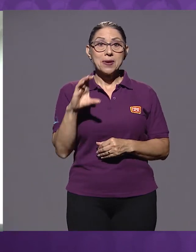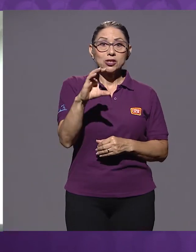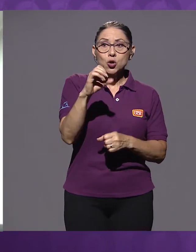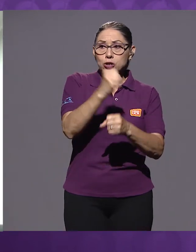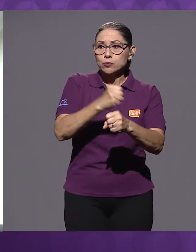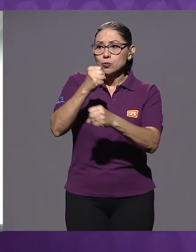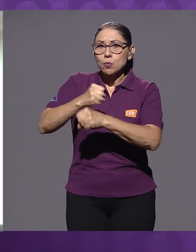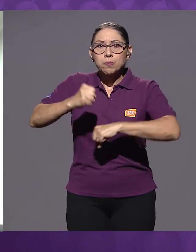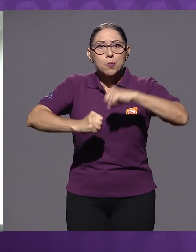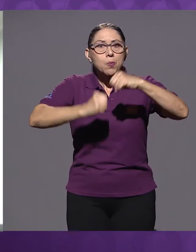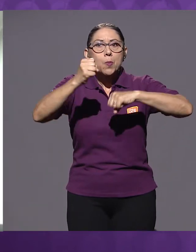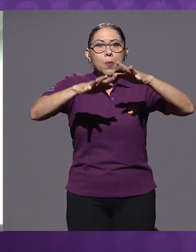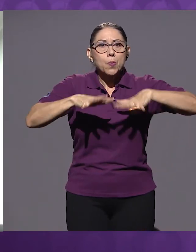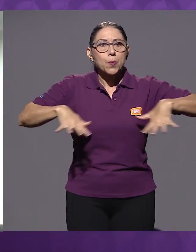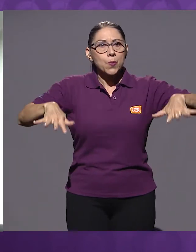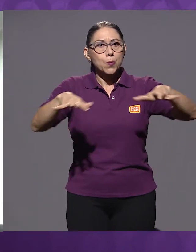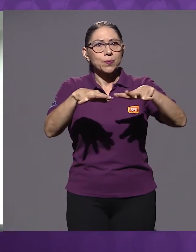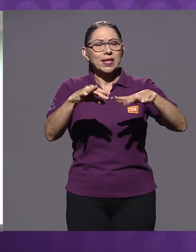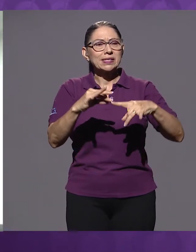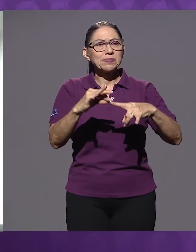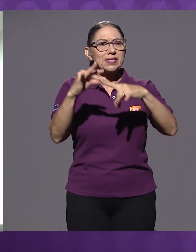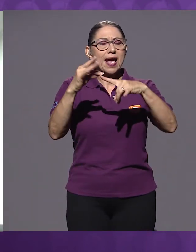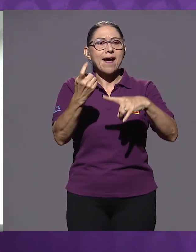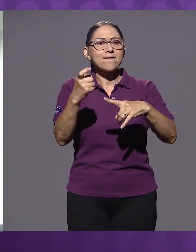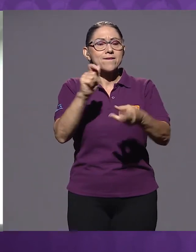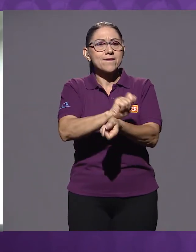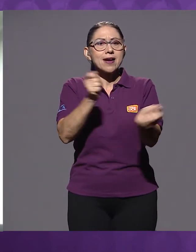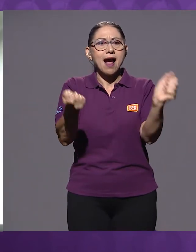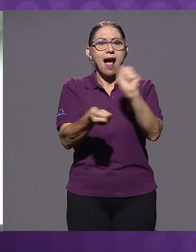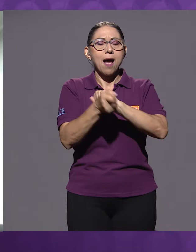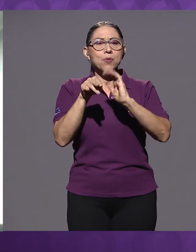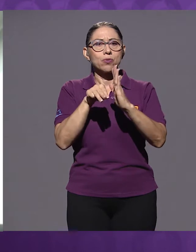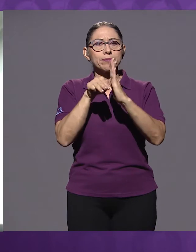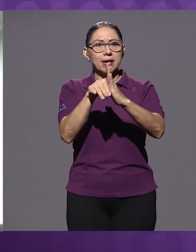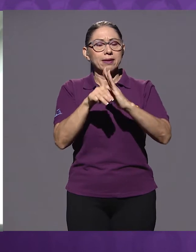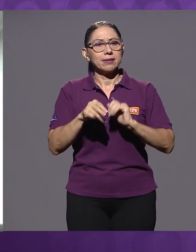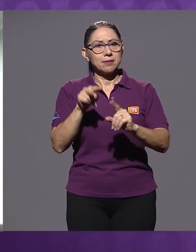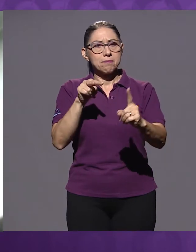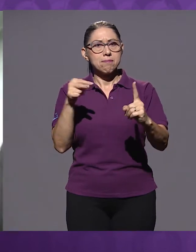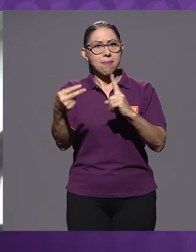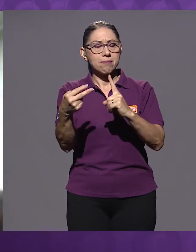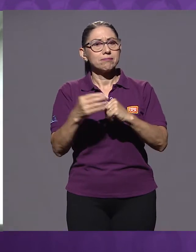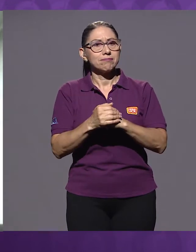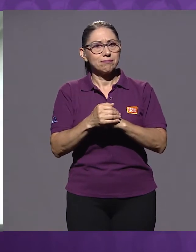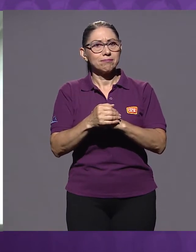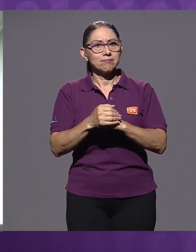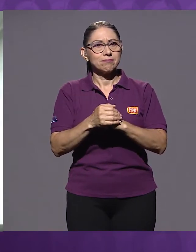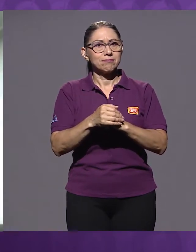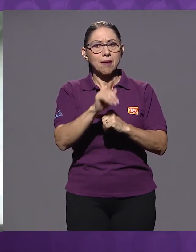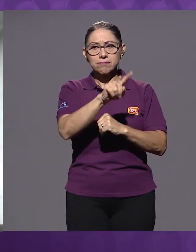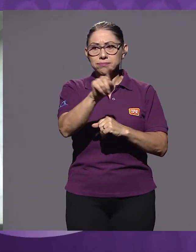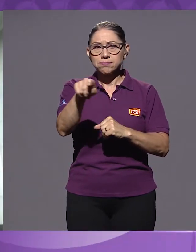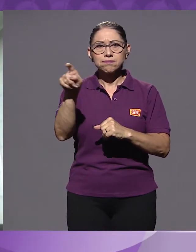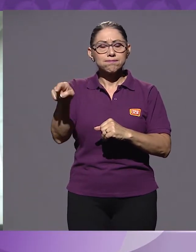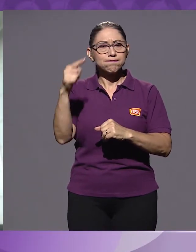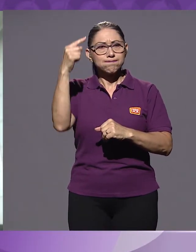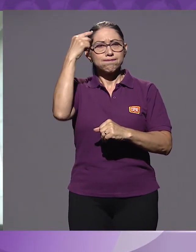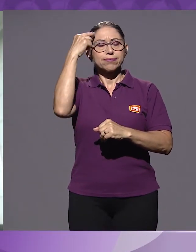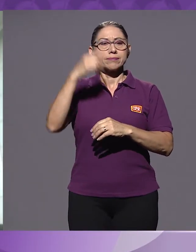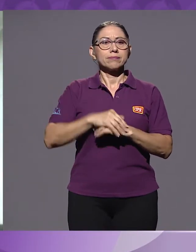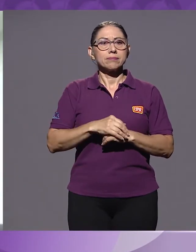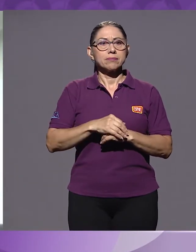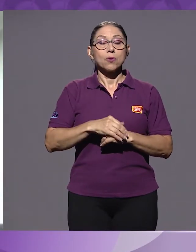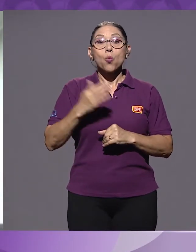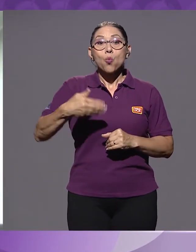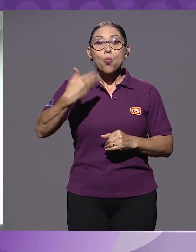la infraestructura y sobre todo un cambio de paradigma en la mentalidad. Entonces, cuando